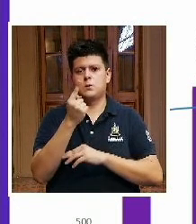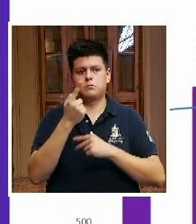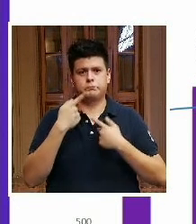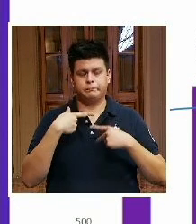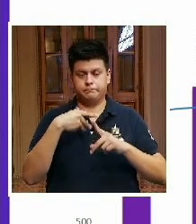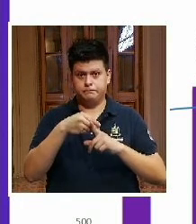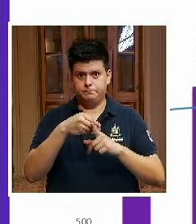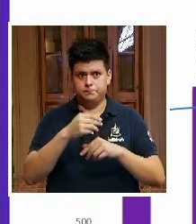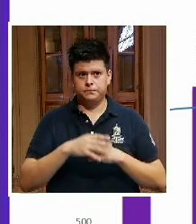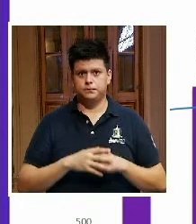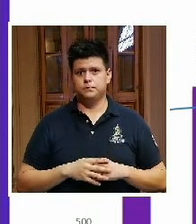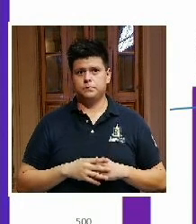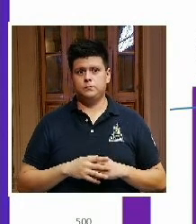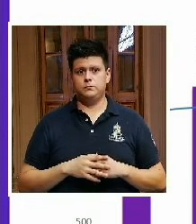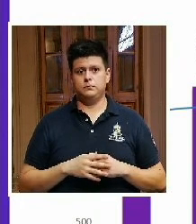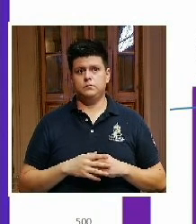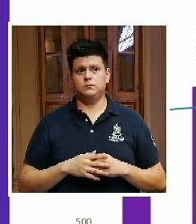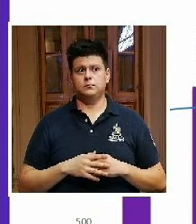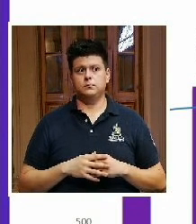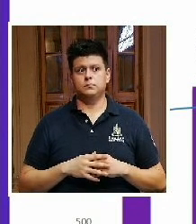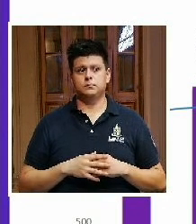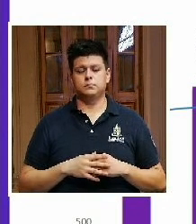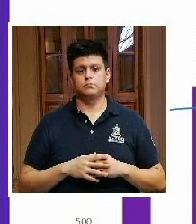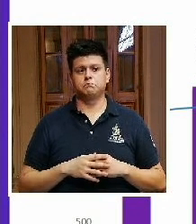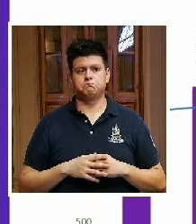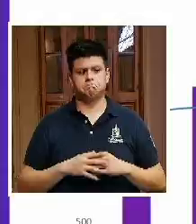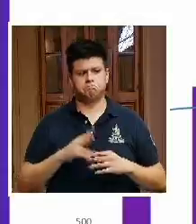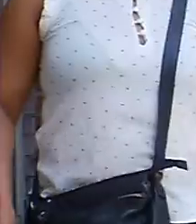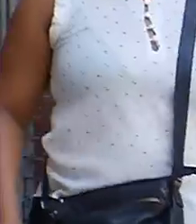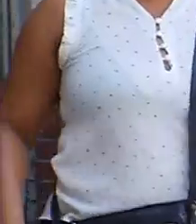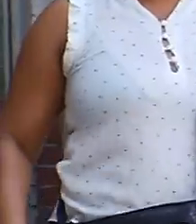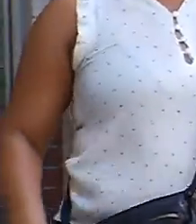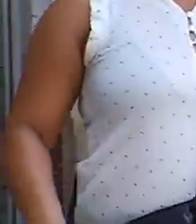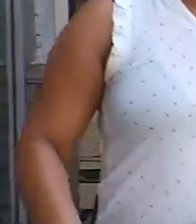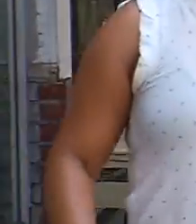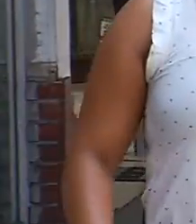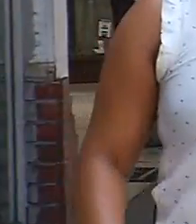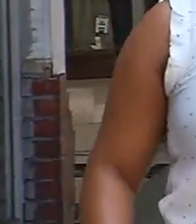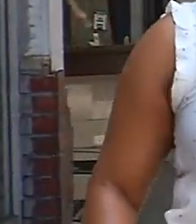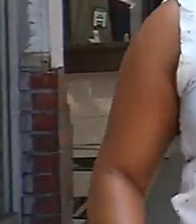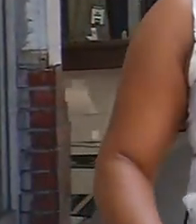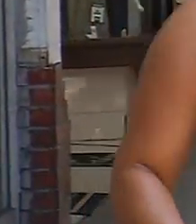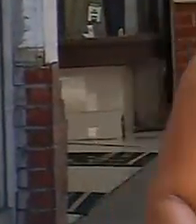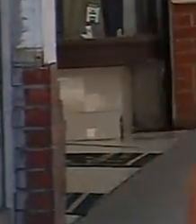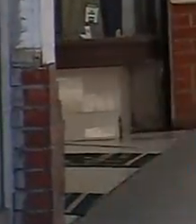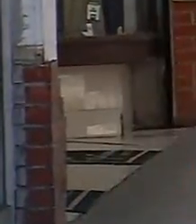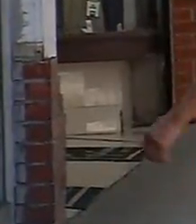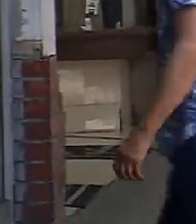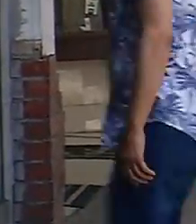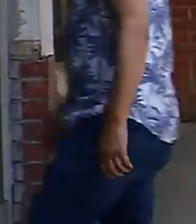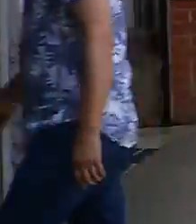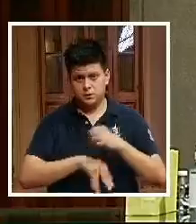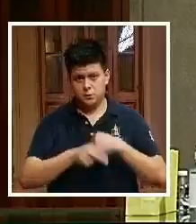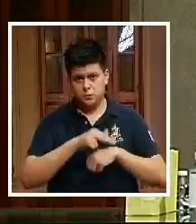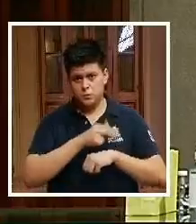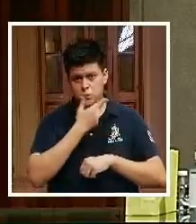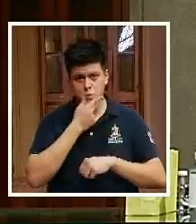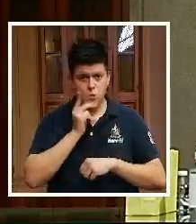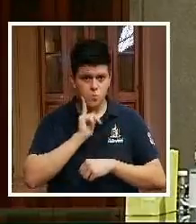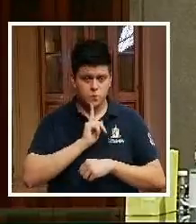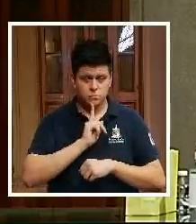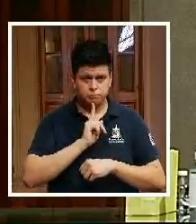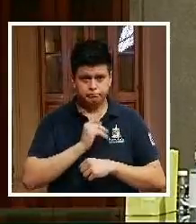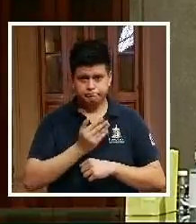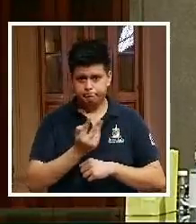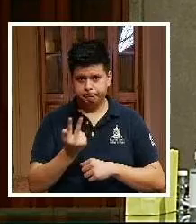mil 691 contagios fueron los reportados este miércoles durante la rueda de prensa de actualización de casos kobe que ofrece el